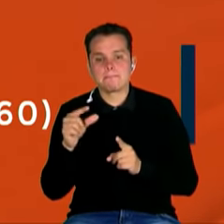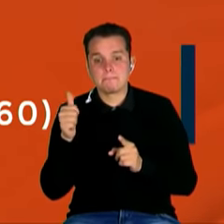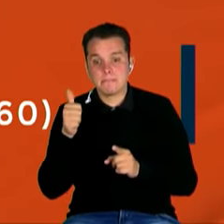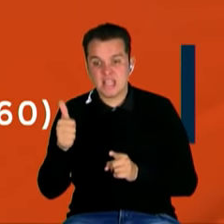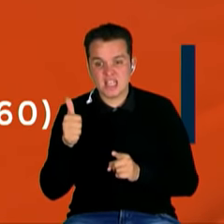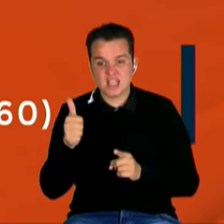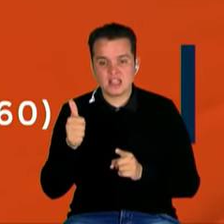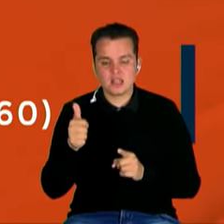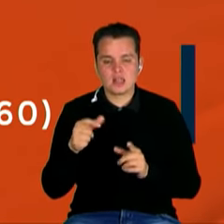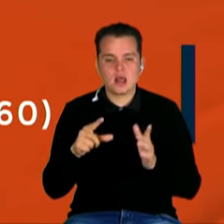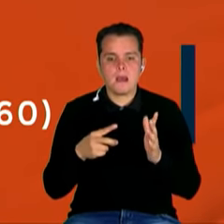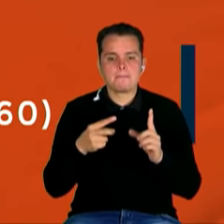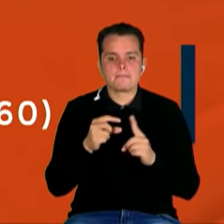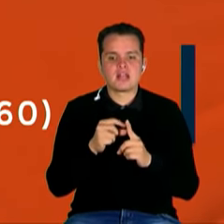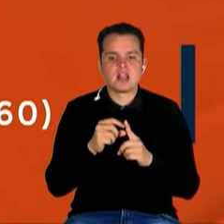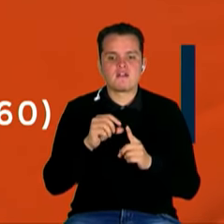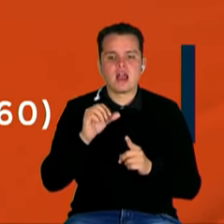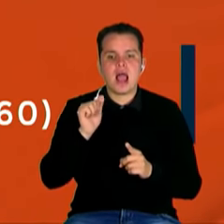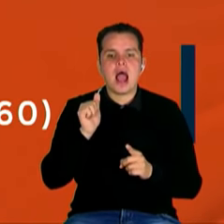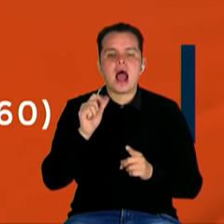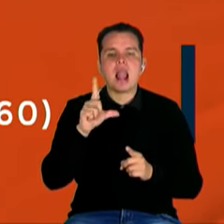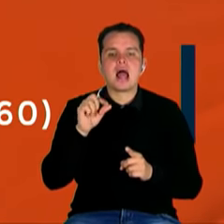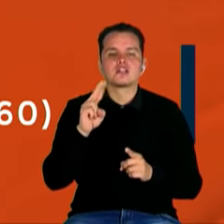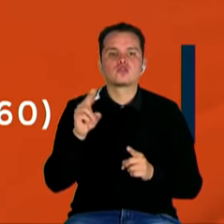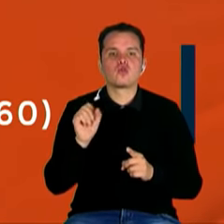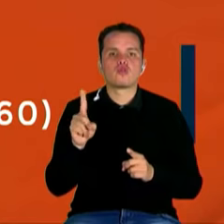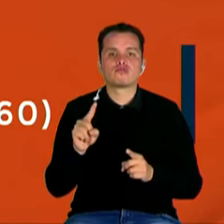esa palabra bien es la palabra agaxos,